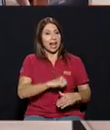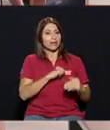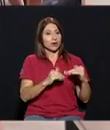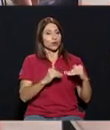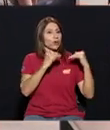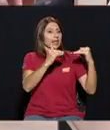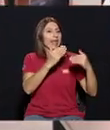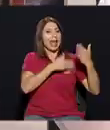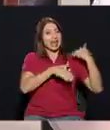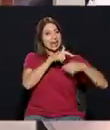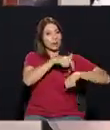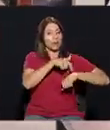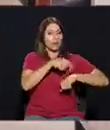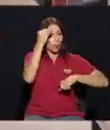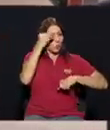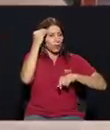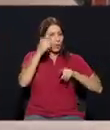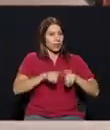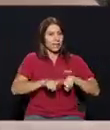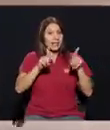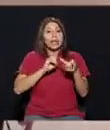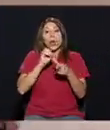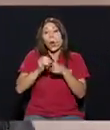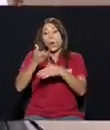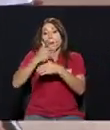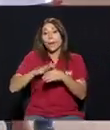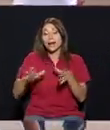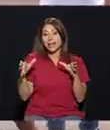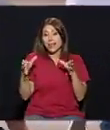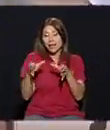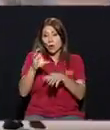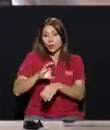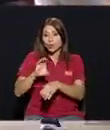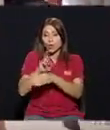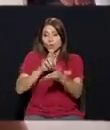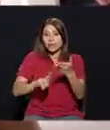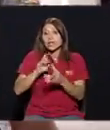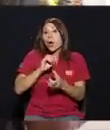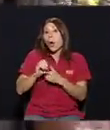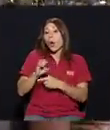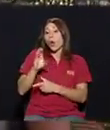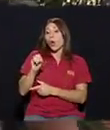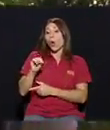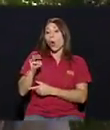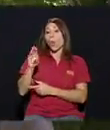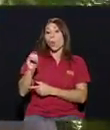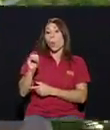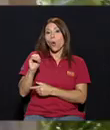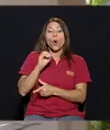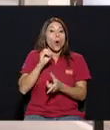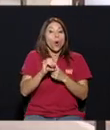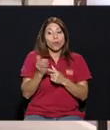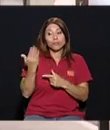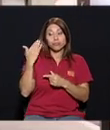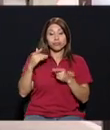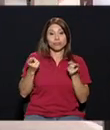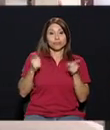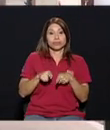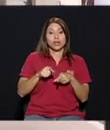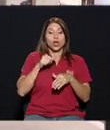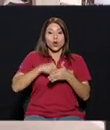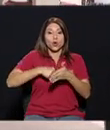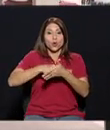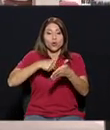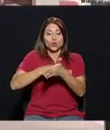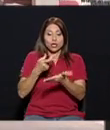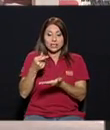la rectoría o parte del consejo universitario, o en posiciones como en el combo, o más coyunturalmente con las luchas del FES, que gracias a eso hemos